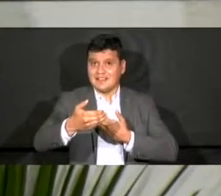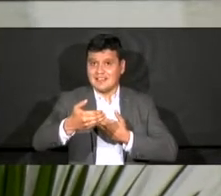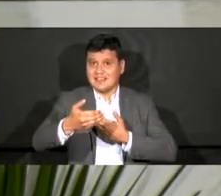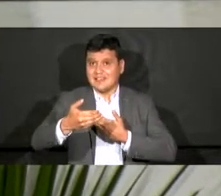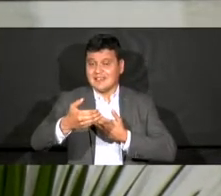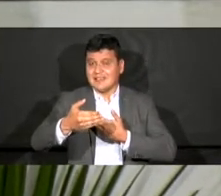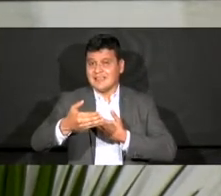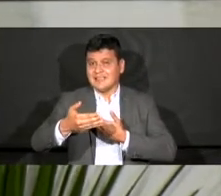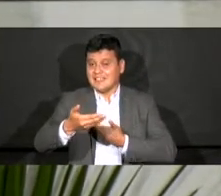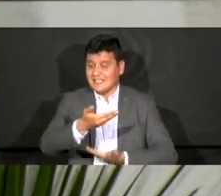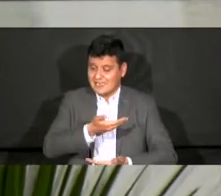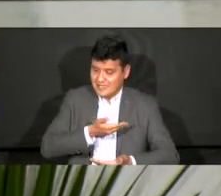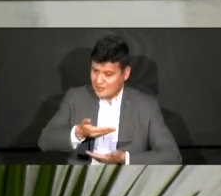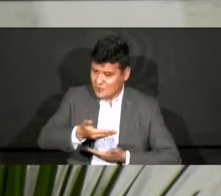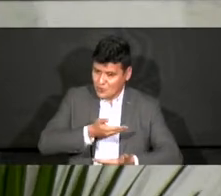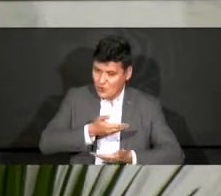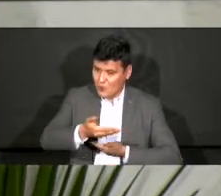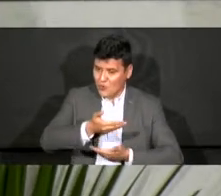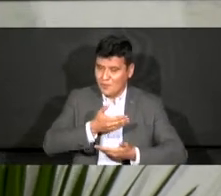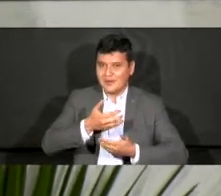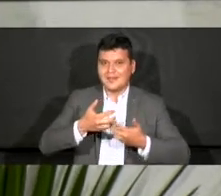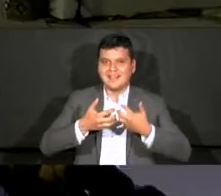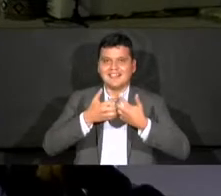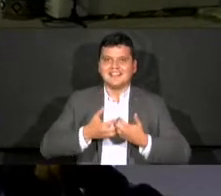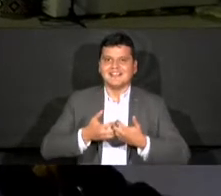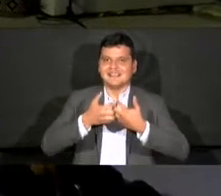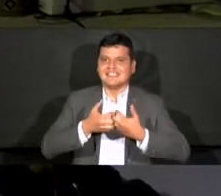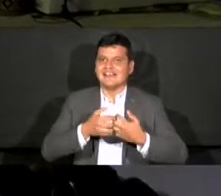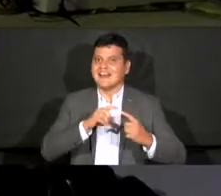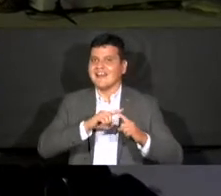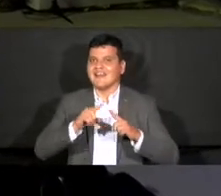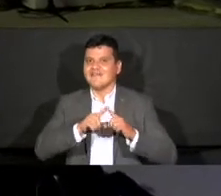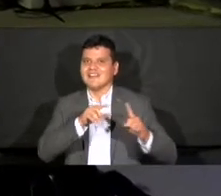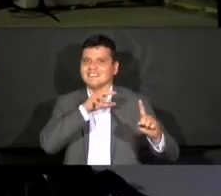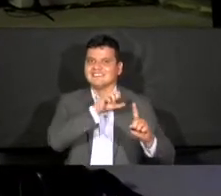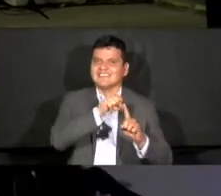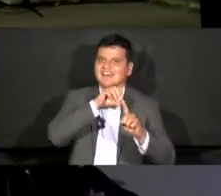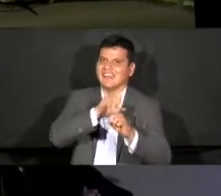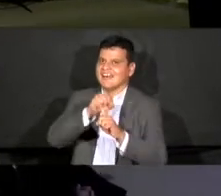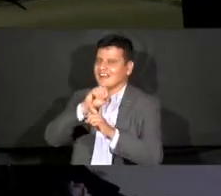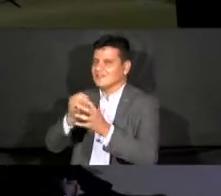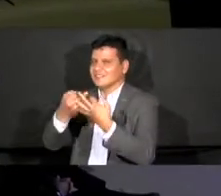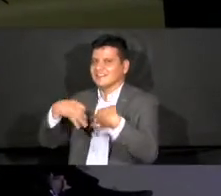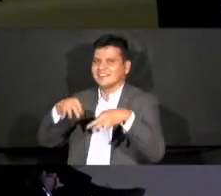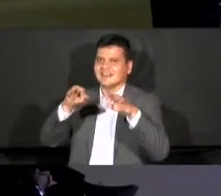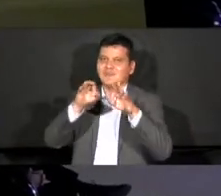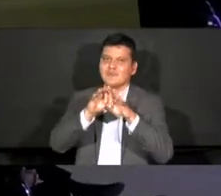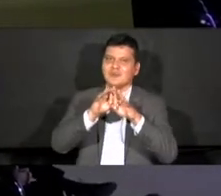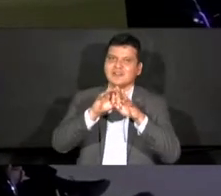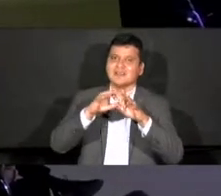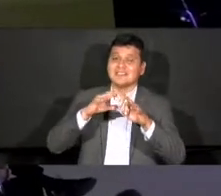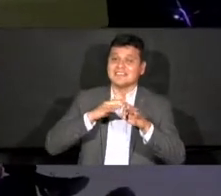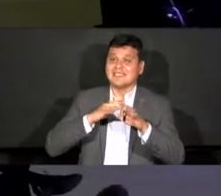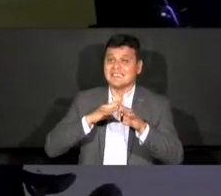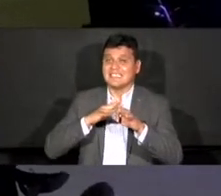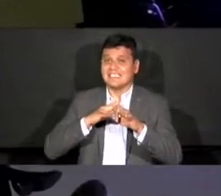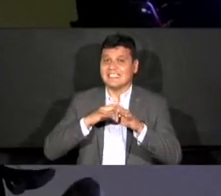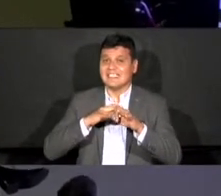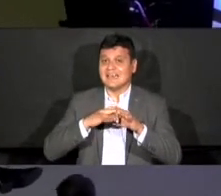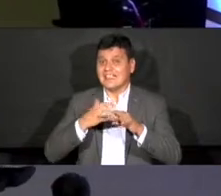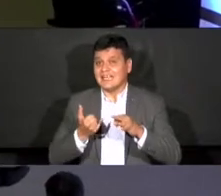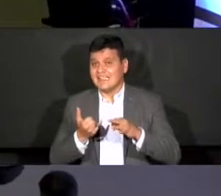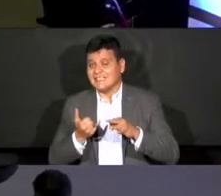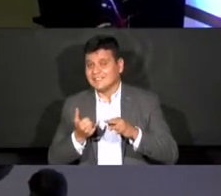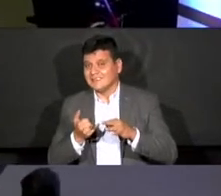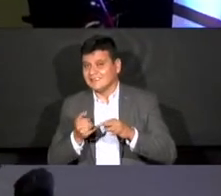y de inversión, hasta los retos de compartir los recursos hídricos fluviales o